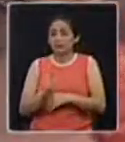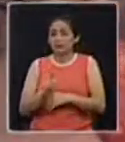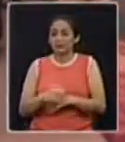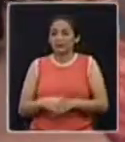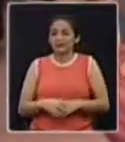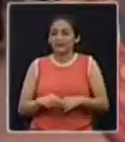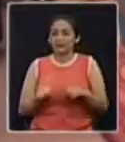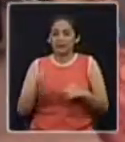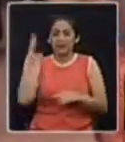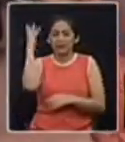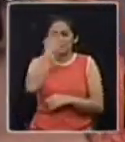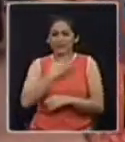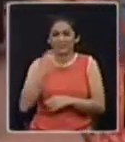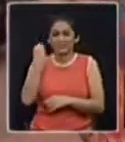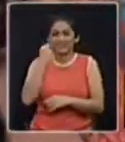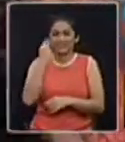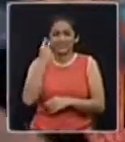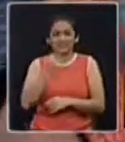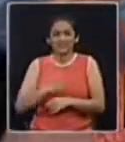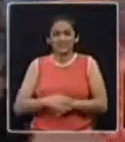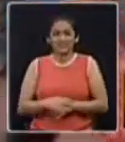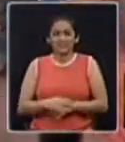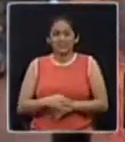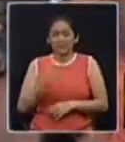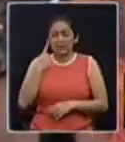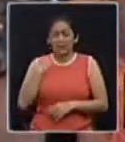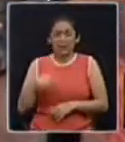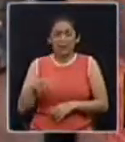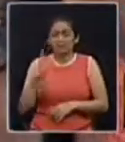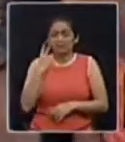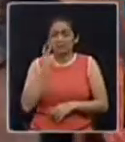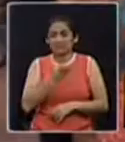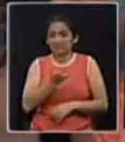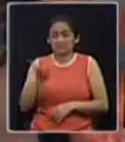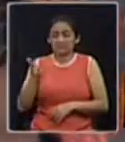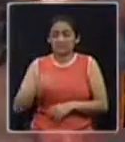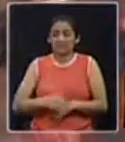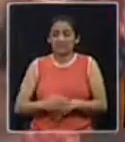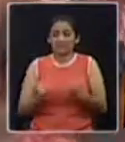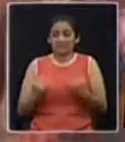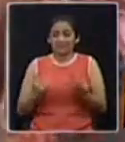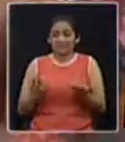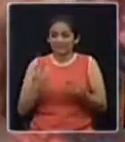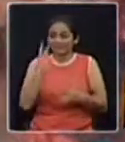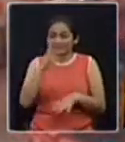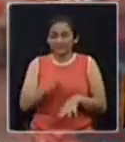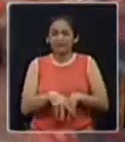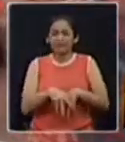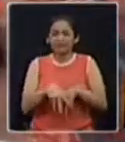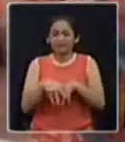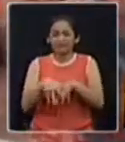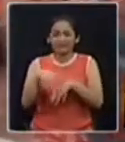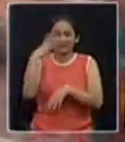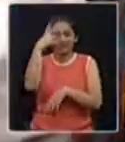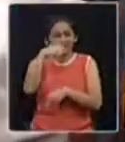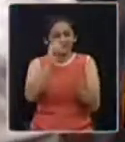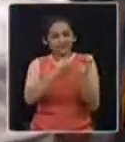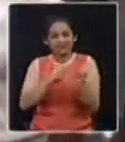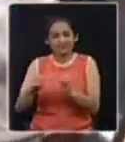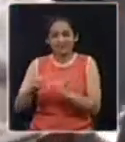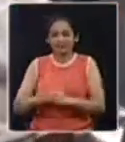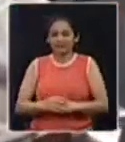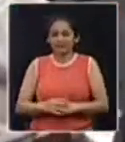lindo. Tengo mucho tiempo que no había salido a ver los desfiles, ¿no? Pero está muy bonito, me gusta, está organizado, está lindo.